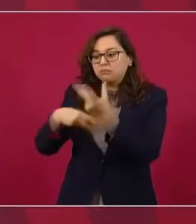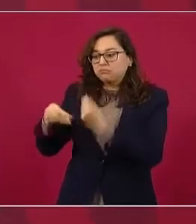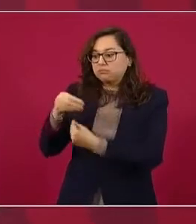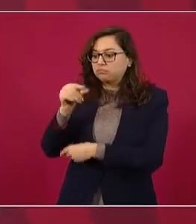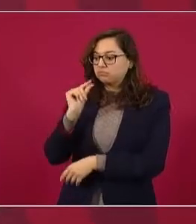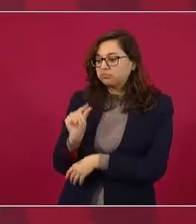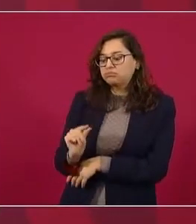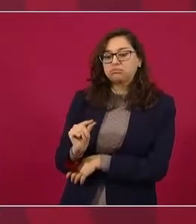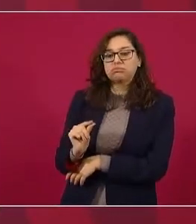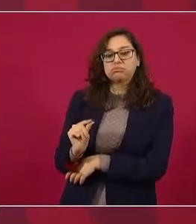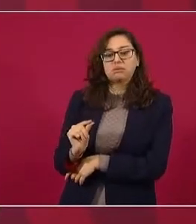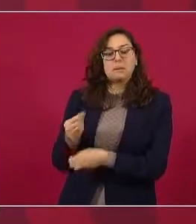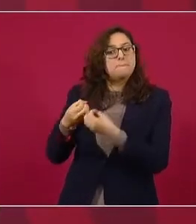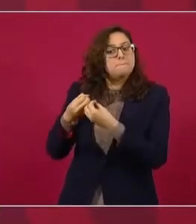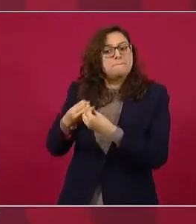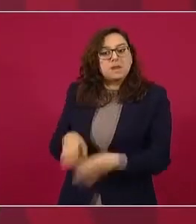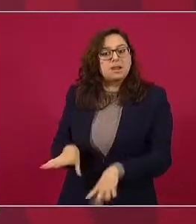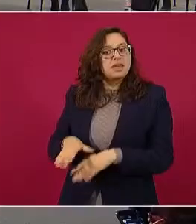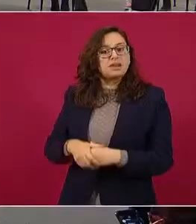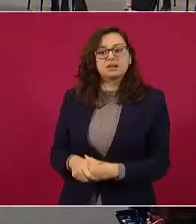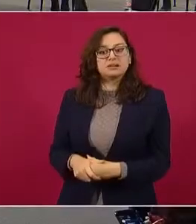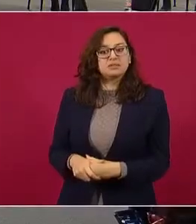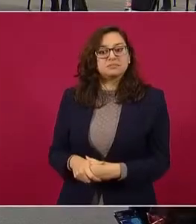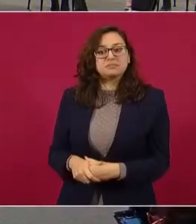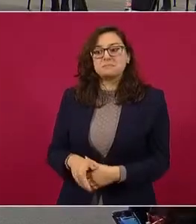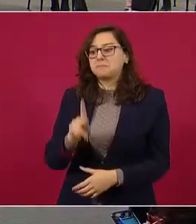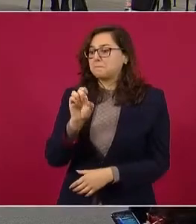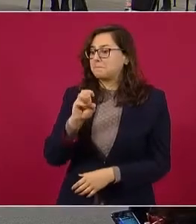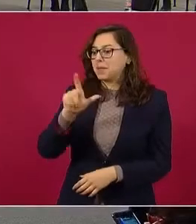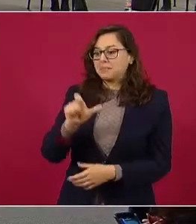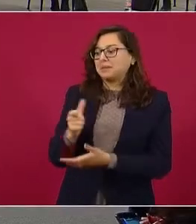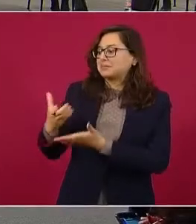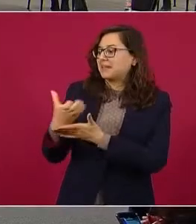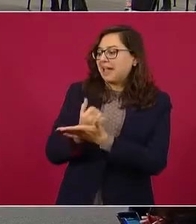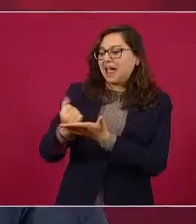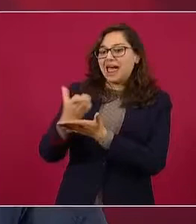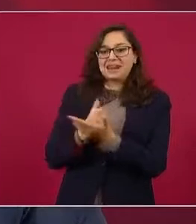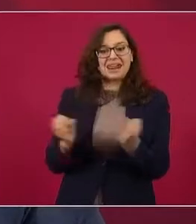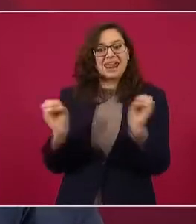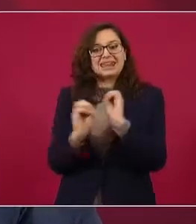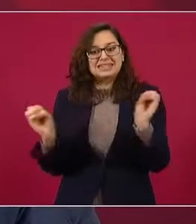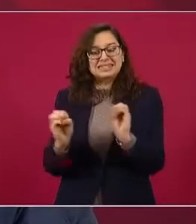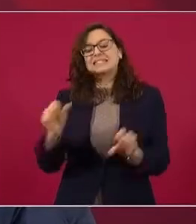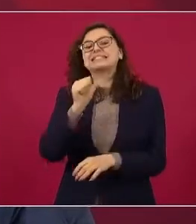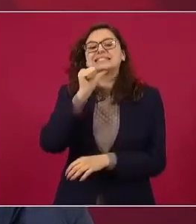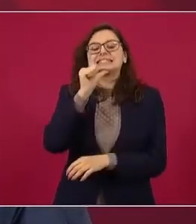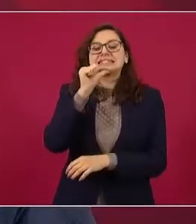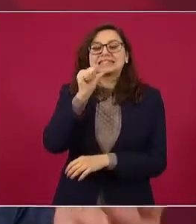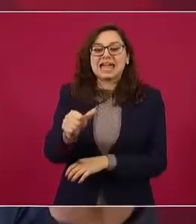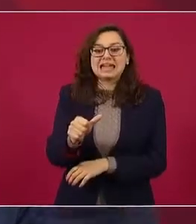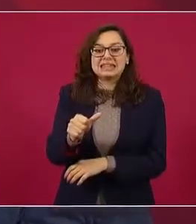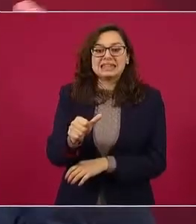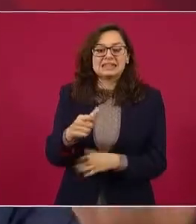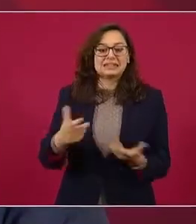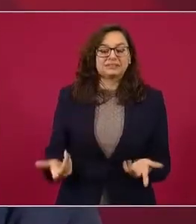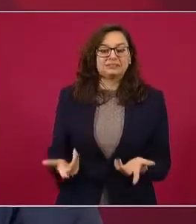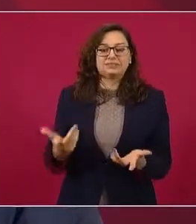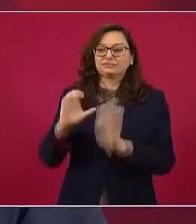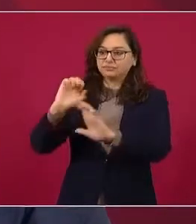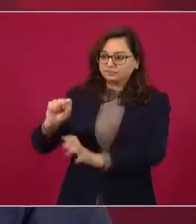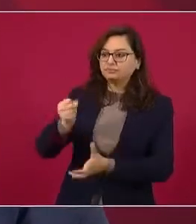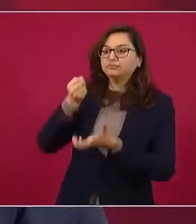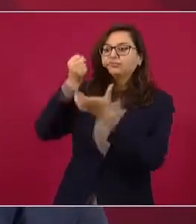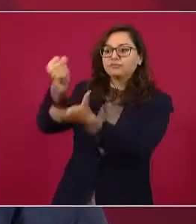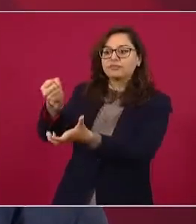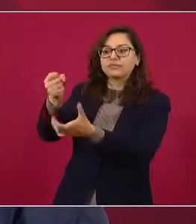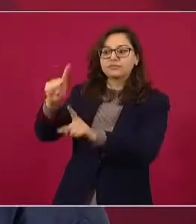producía pérdidas. Pemex nunca ganó un solo centavo. No solamente fue la compra de acciones, sino una cantidad de